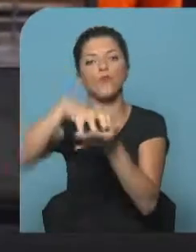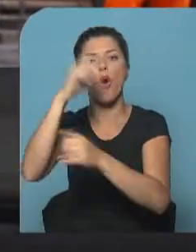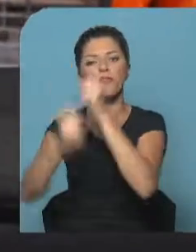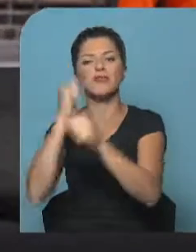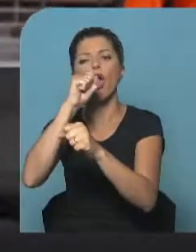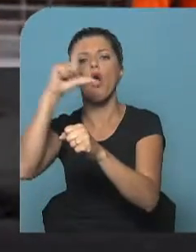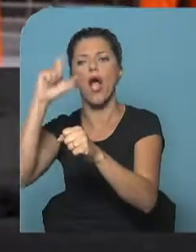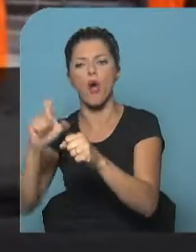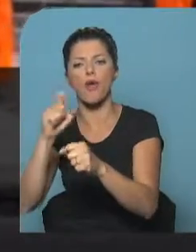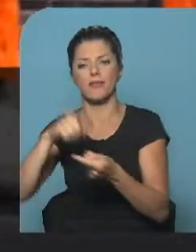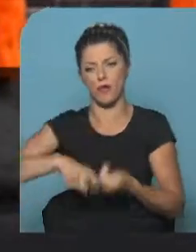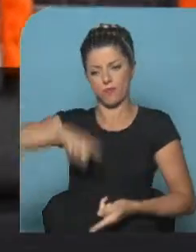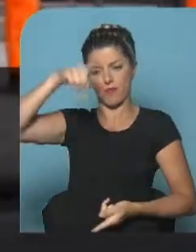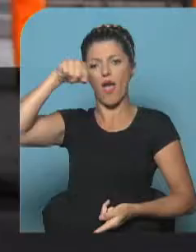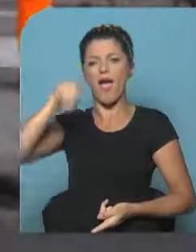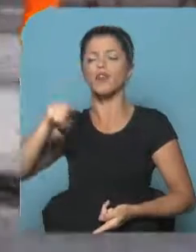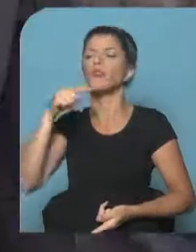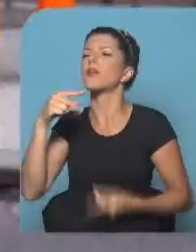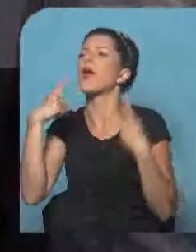en repudio a los desmontes en Salta.